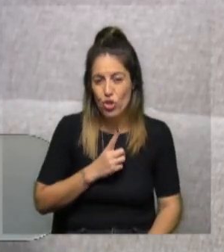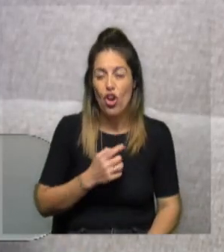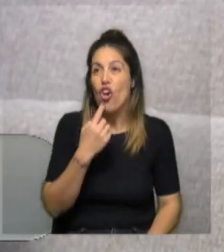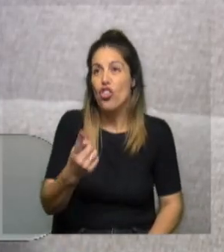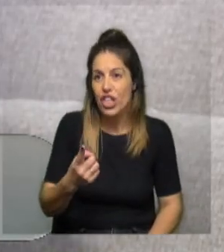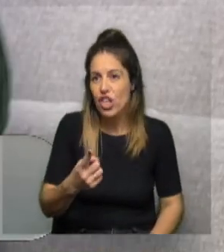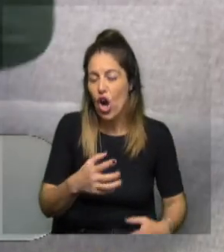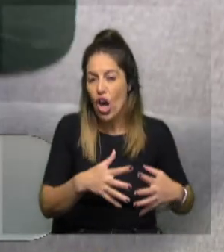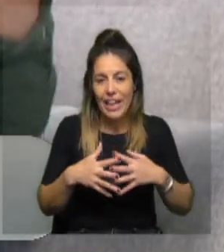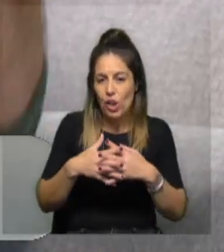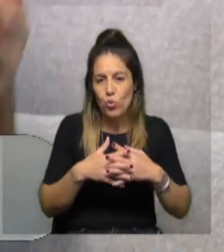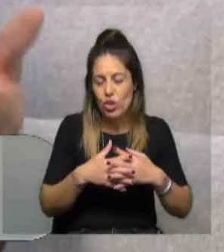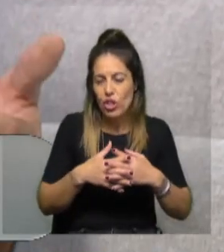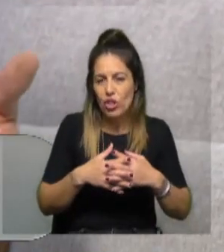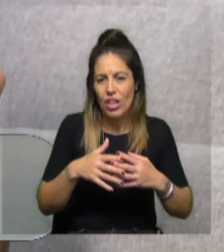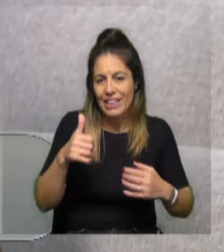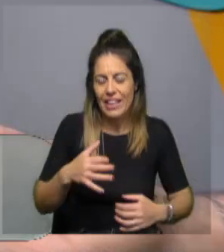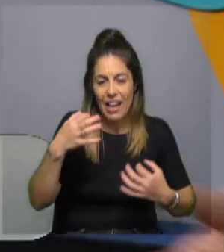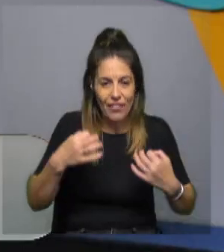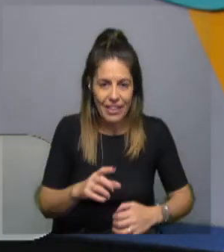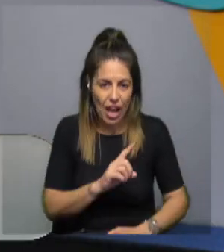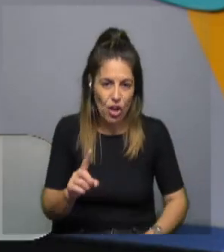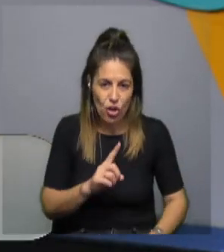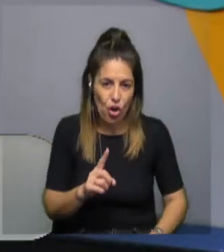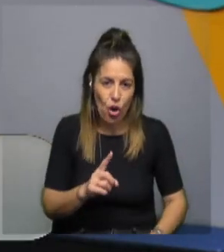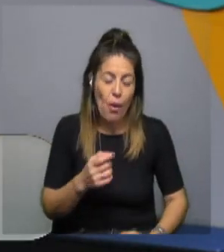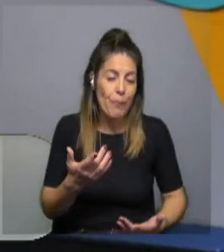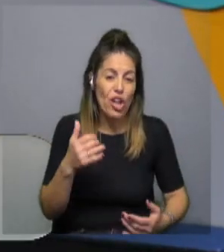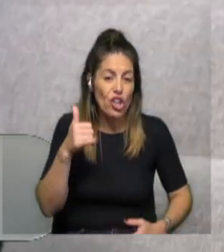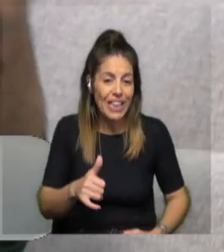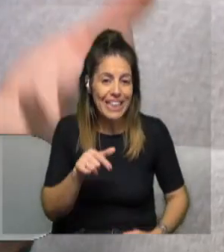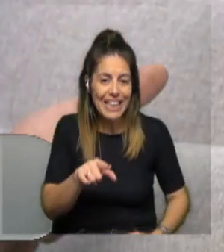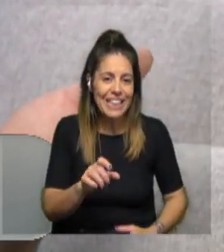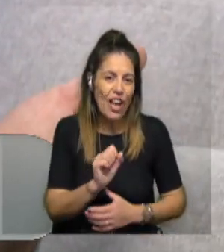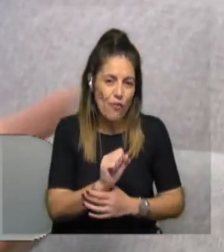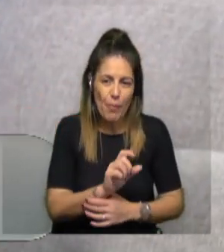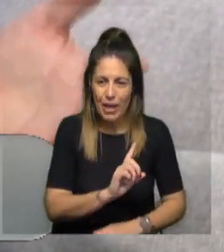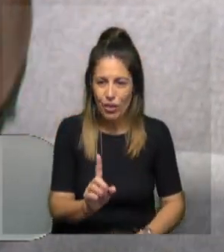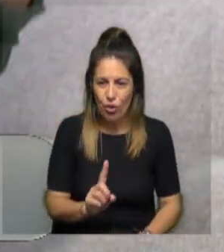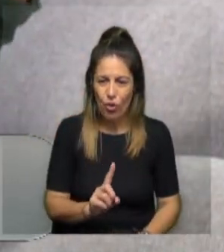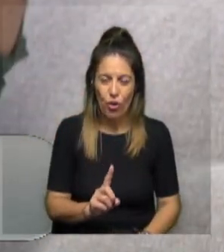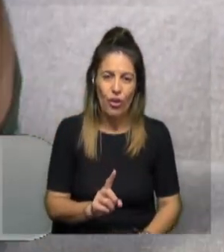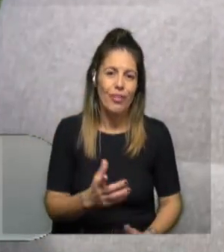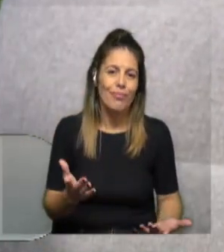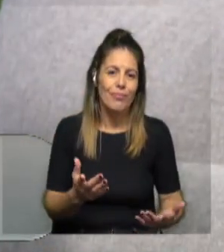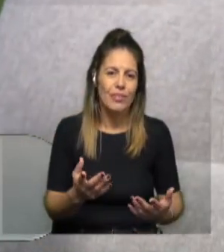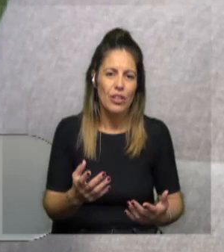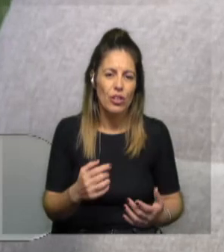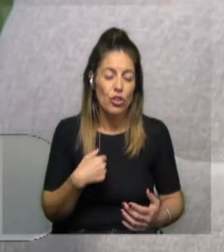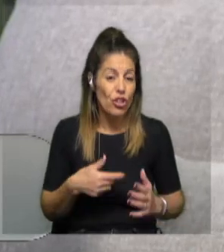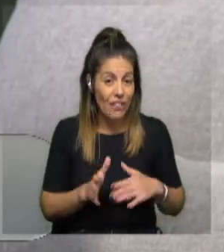estoy en contraposición. Ya adoro pero no, los perros. Pero no tenían sí. Este tipo de fama y demás. Pero bueno. Luso, no te